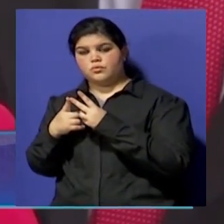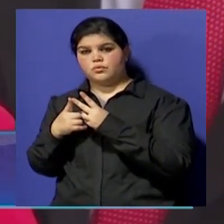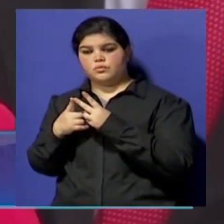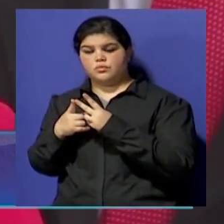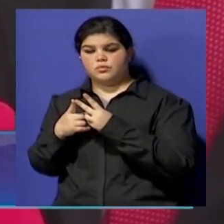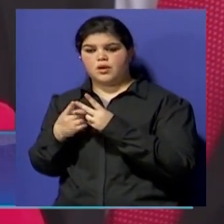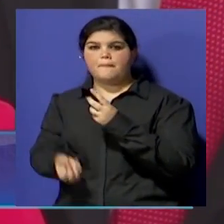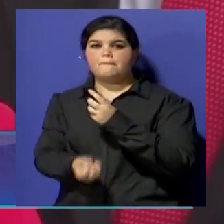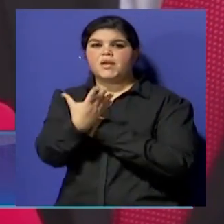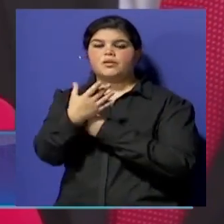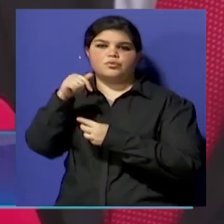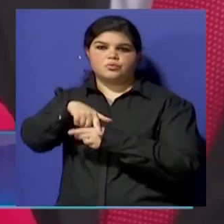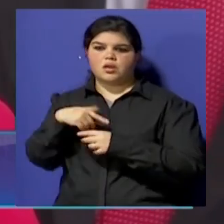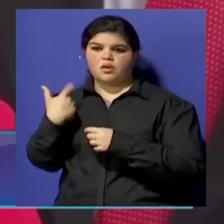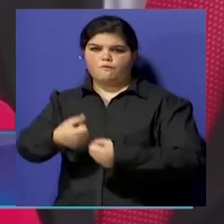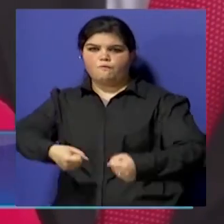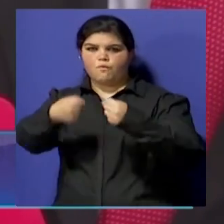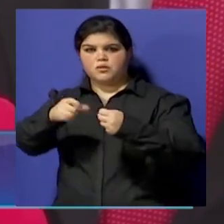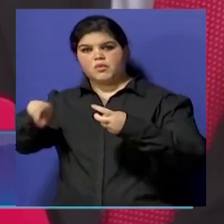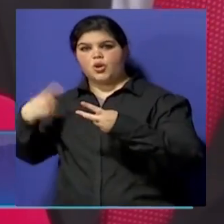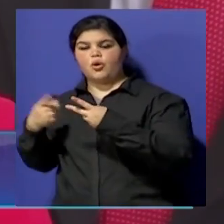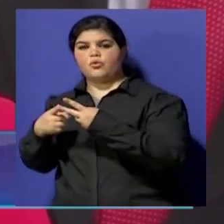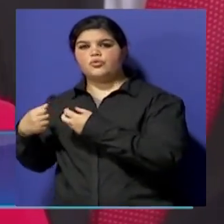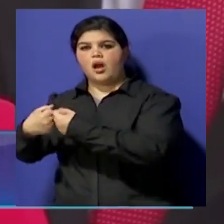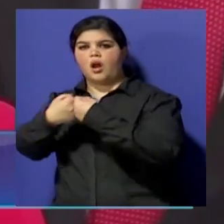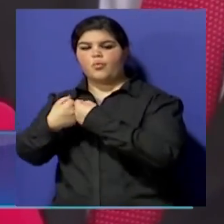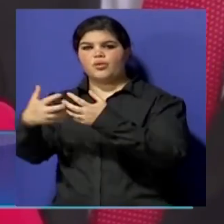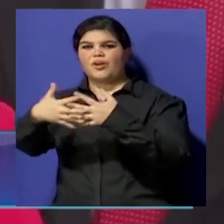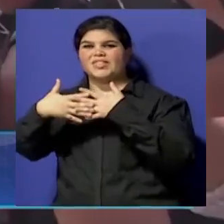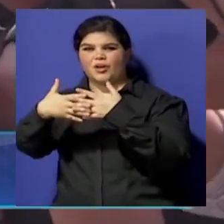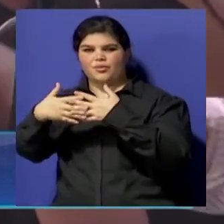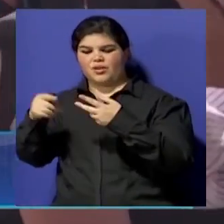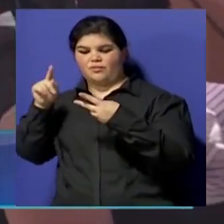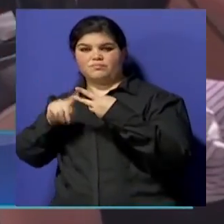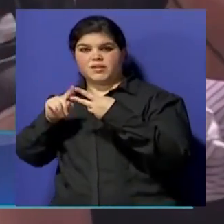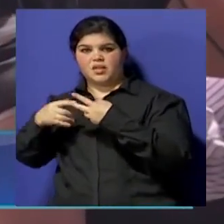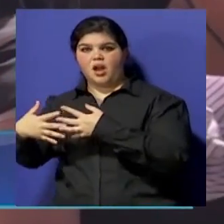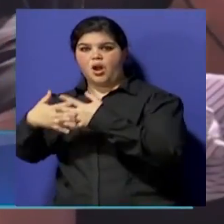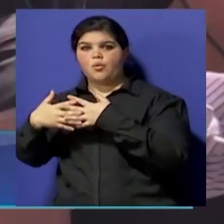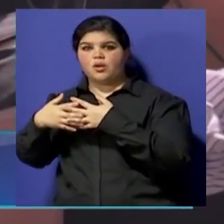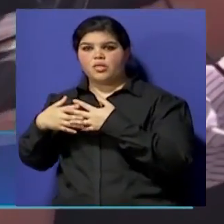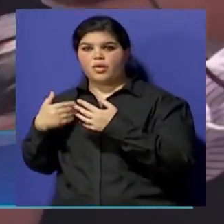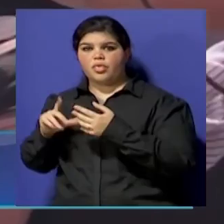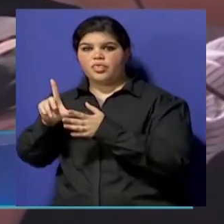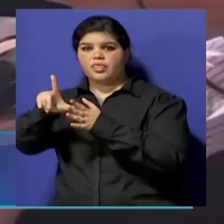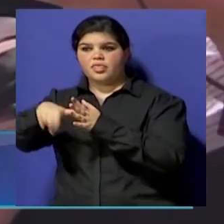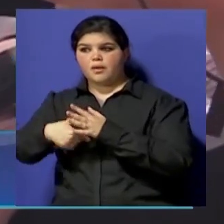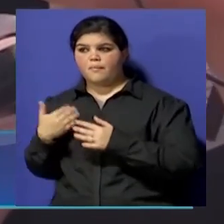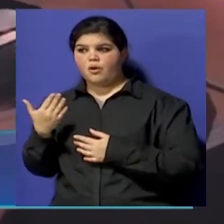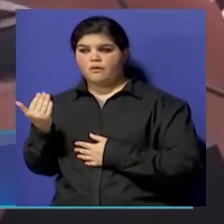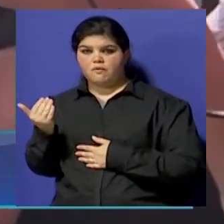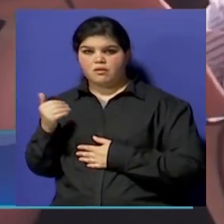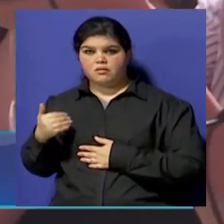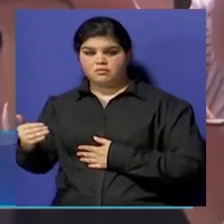el Mercosur es un frente, pero uno más grande que es el acuerdo con Estados Unidos. Claro. Y el acuerdo con Estados Unidos está demorado, entonces va a empezar a